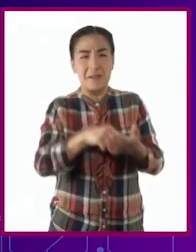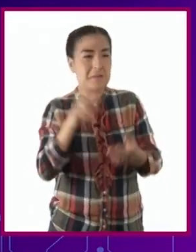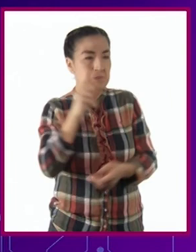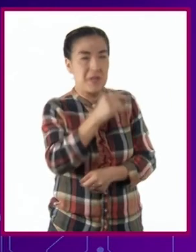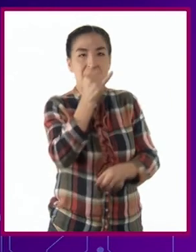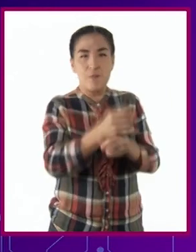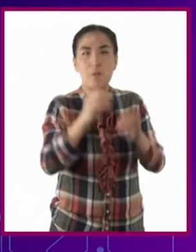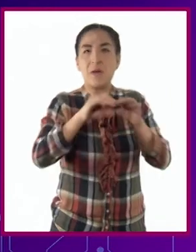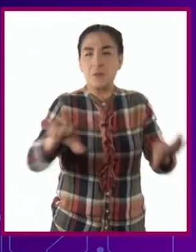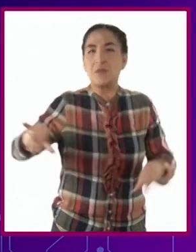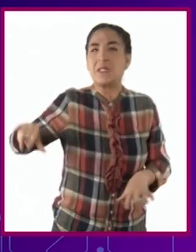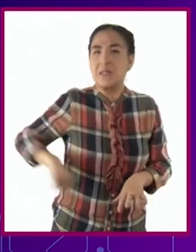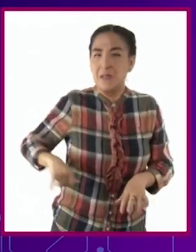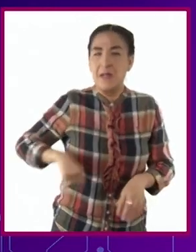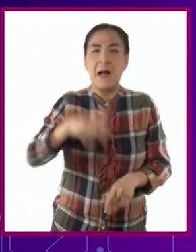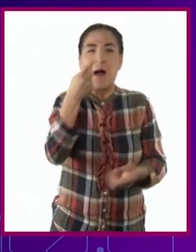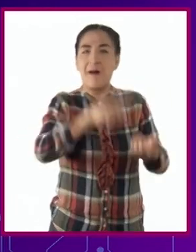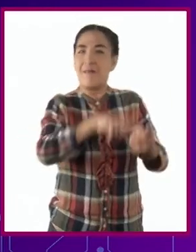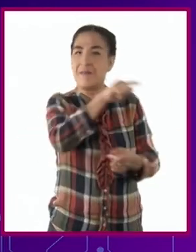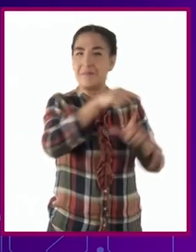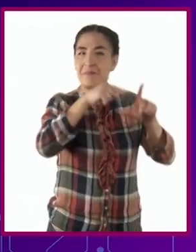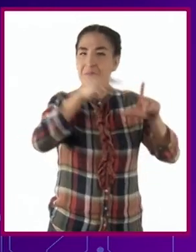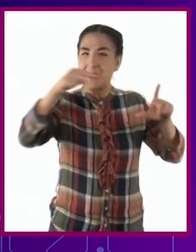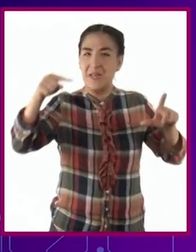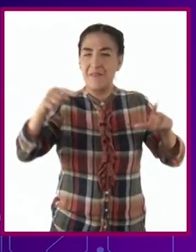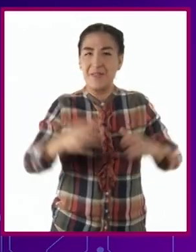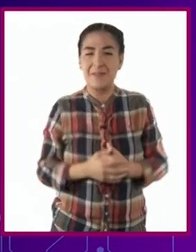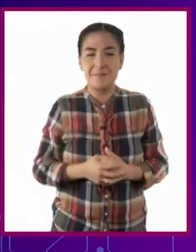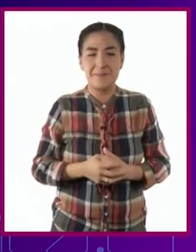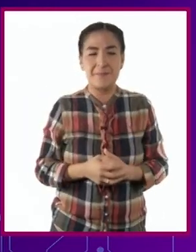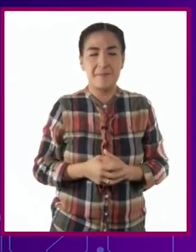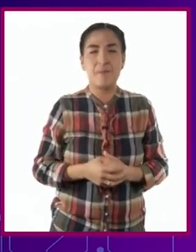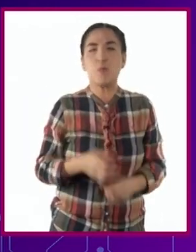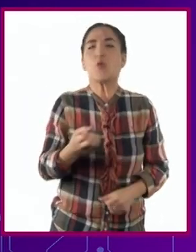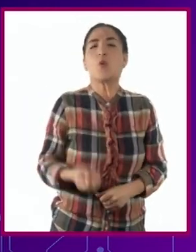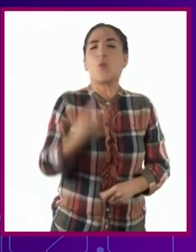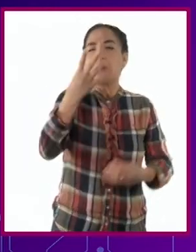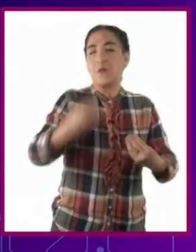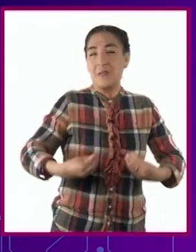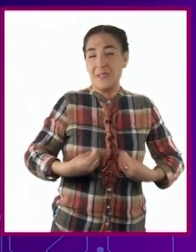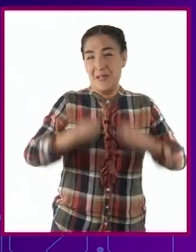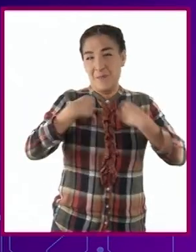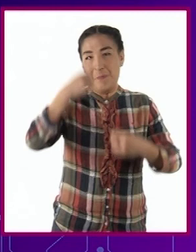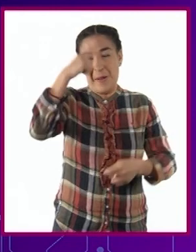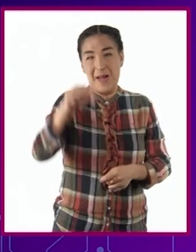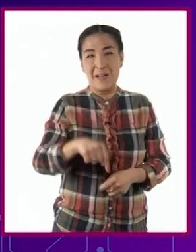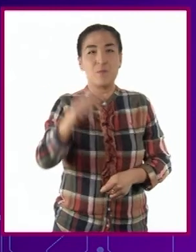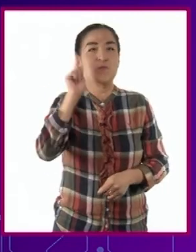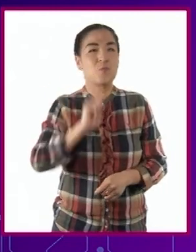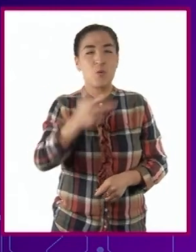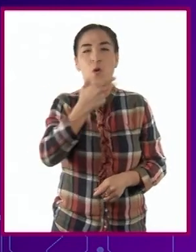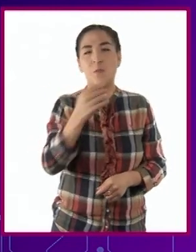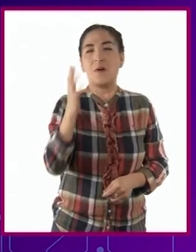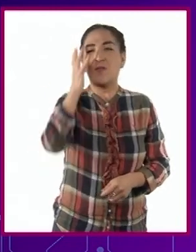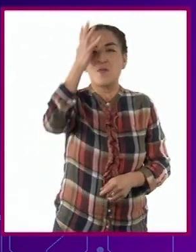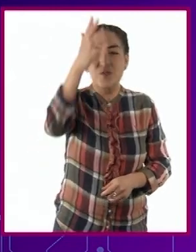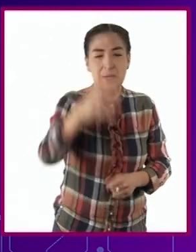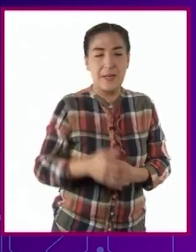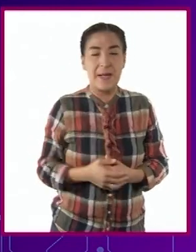importante dentro de la gráfica? Observemos que la esperanza de vida en México se ha ido incrementando